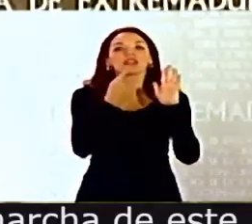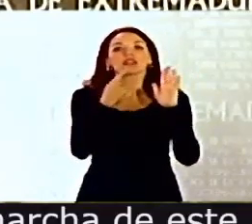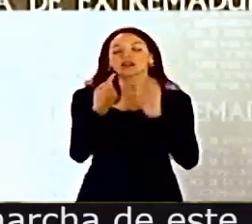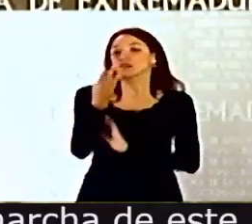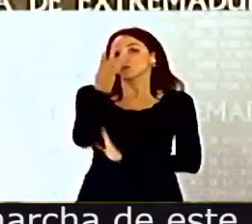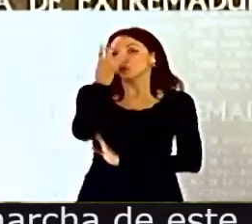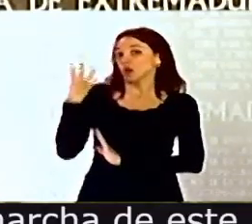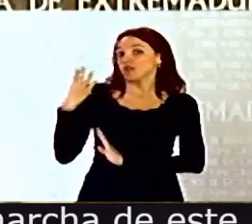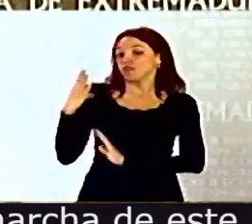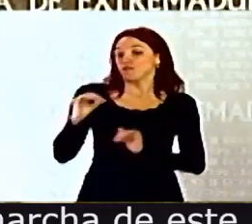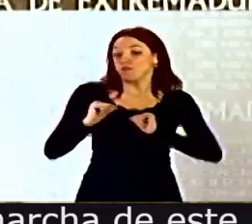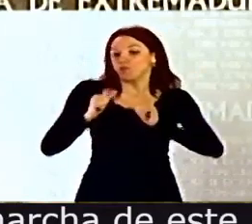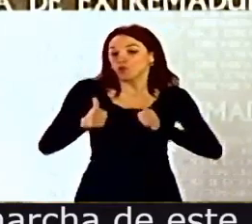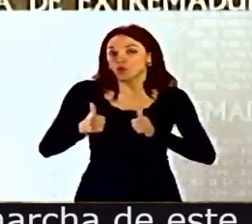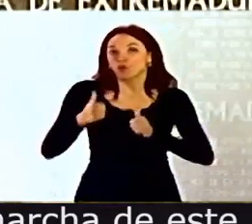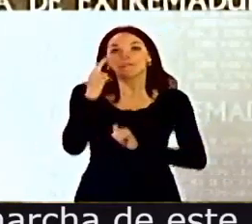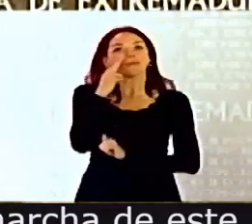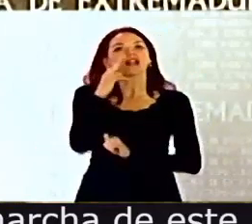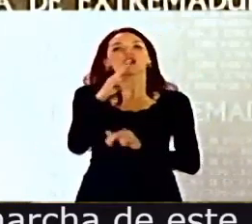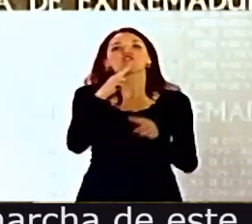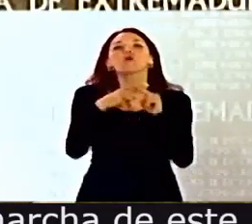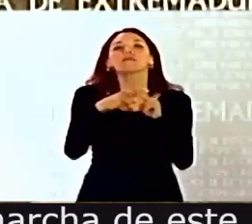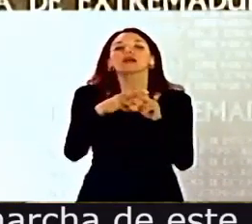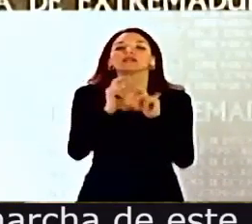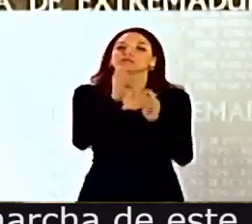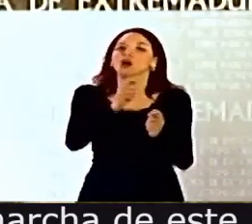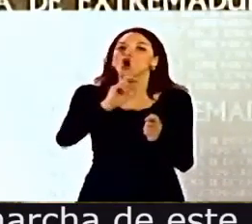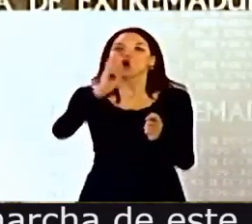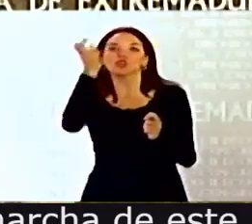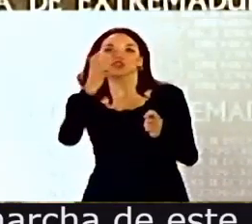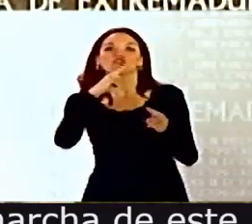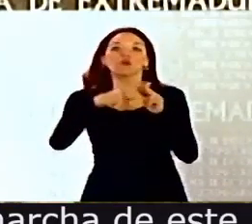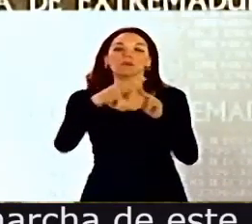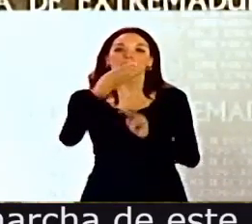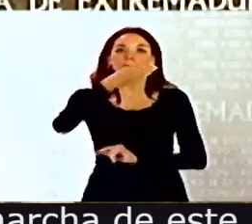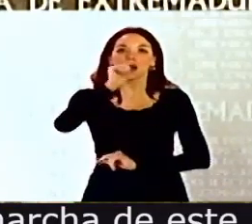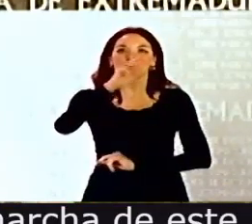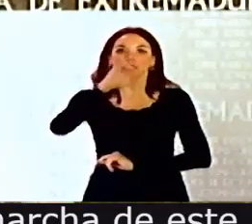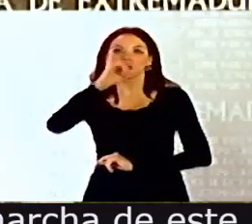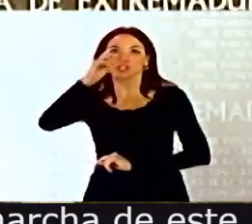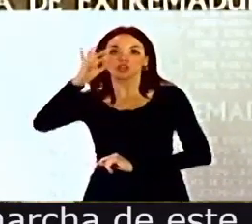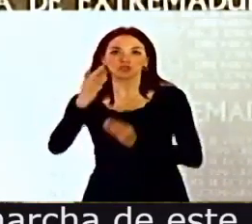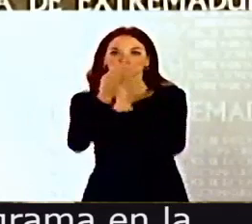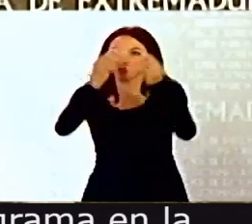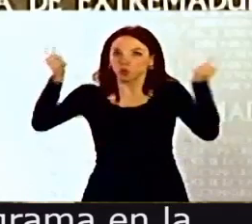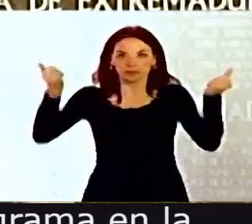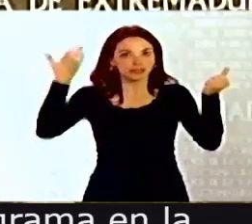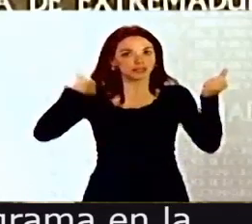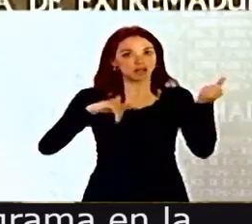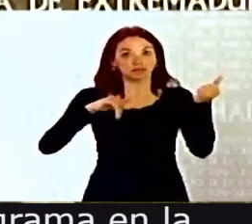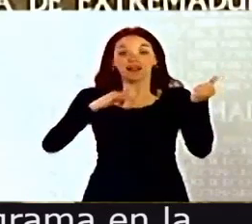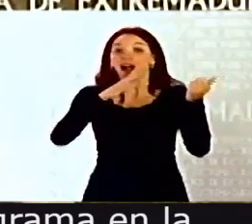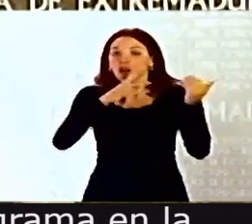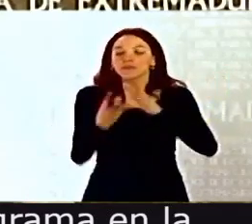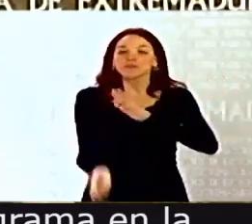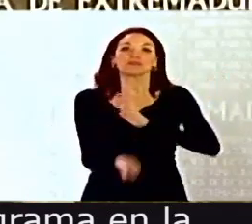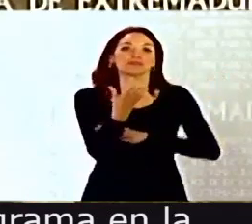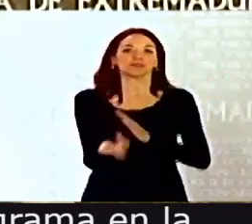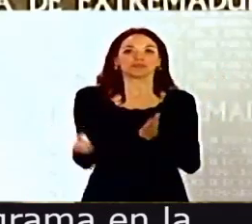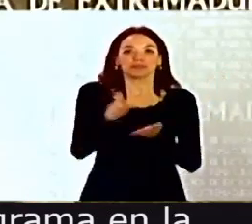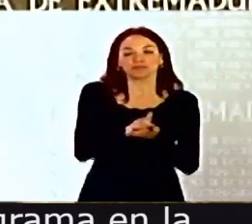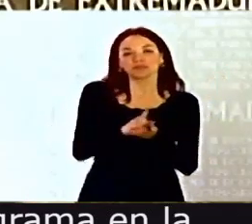del presidente Fernández Vara lo denominamos Programa Barrios, que desapareció en la legislatura del GOBES y que de nuevo el Gobierno del